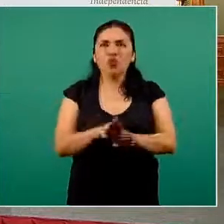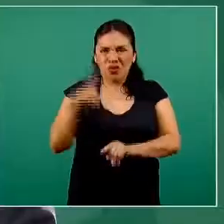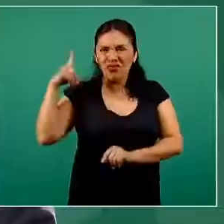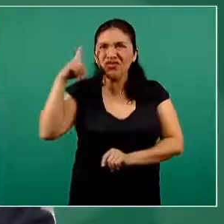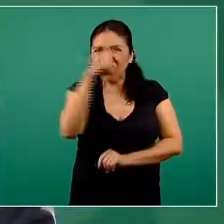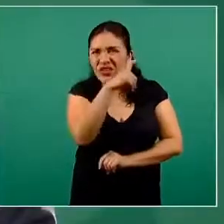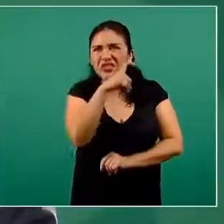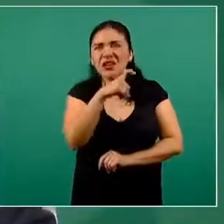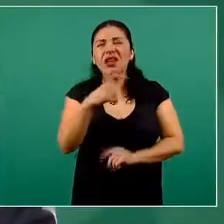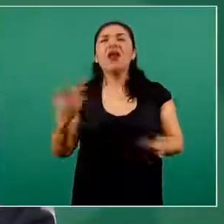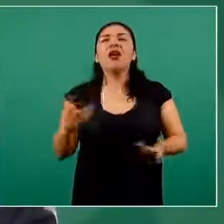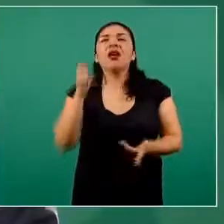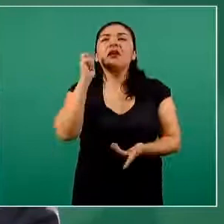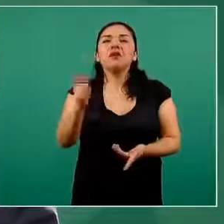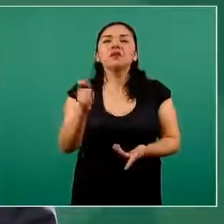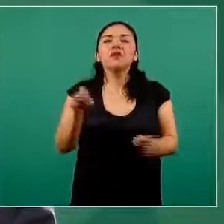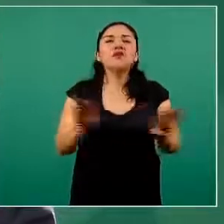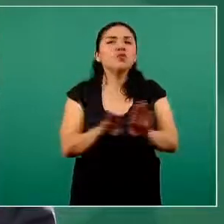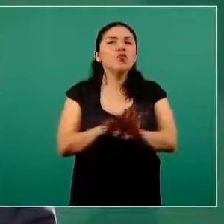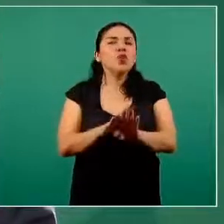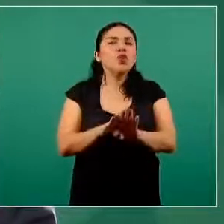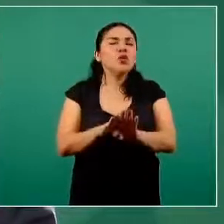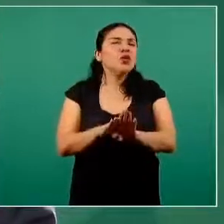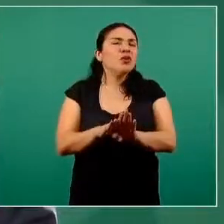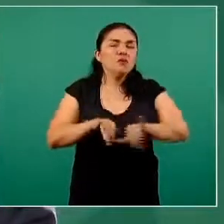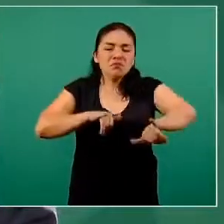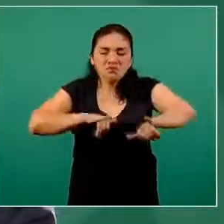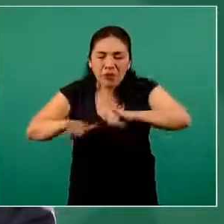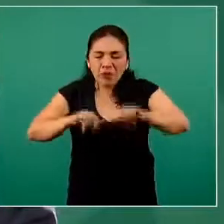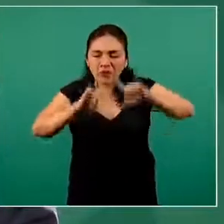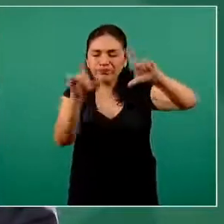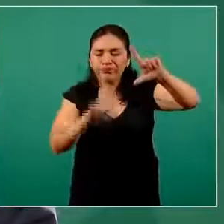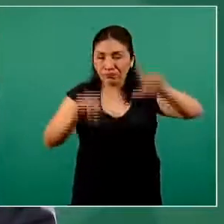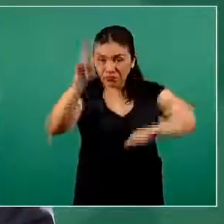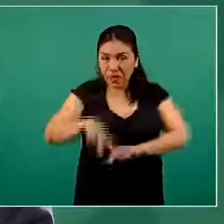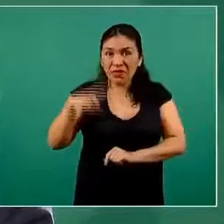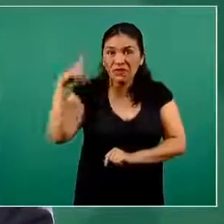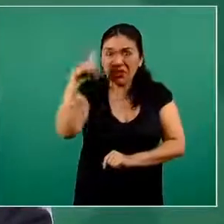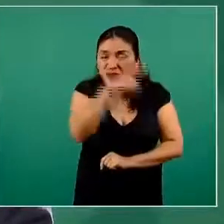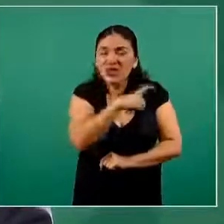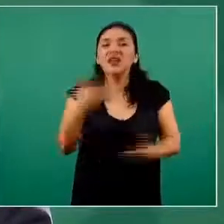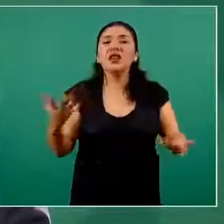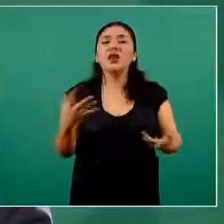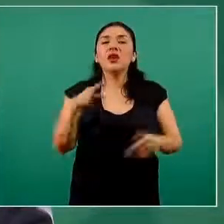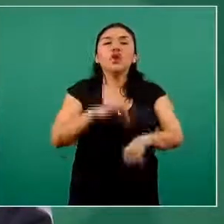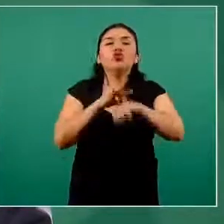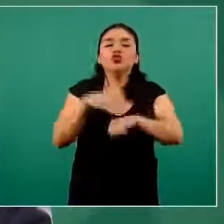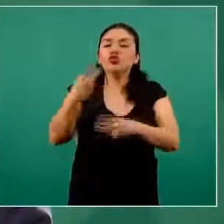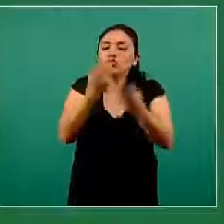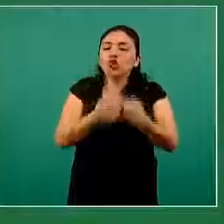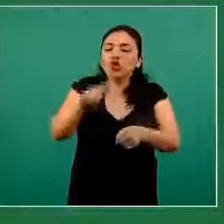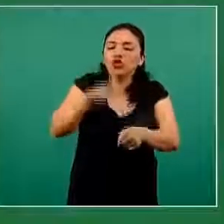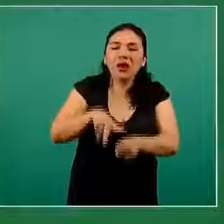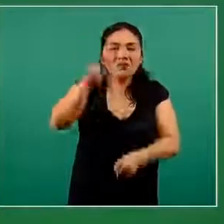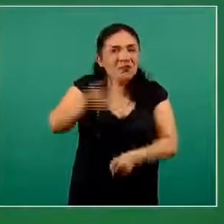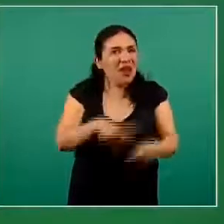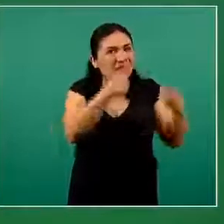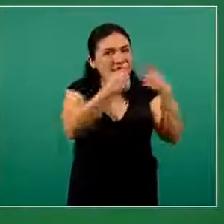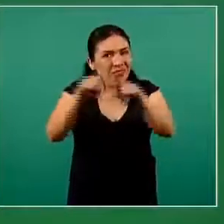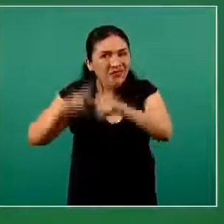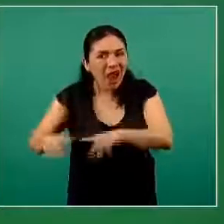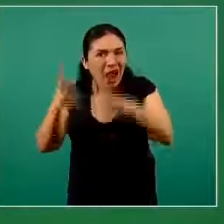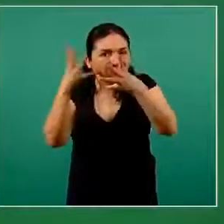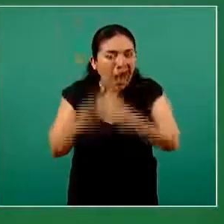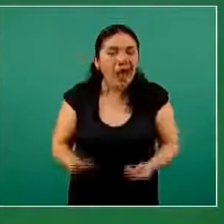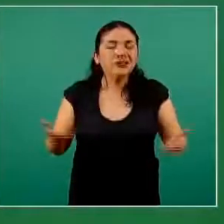compleja en términos de prácticamente todo. La geografía es compleja, es muy variada, la realidad social también es diversa,